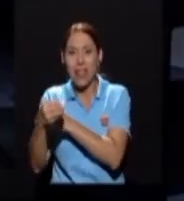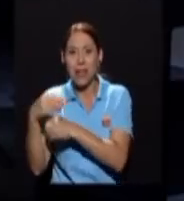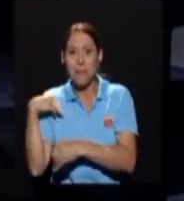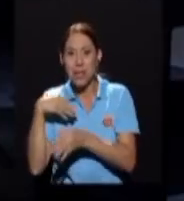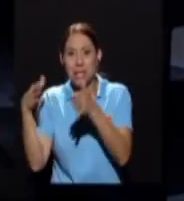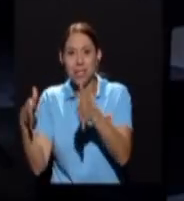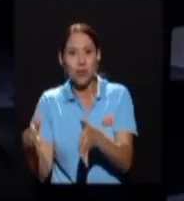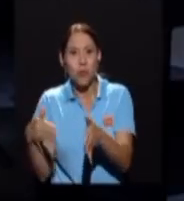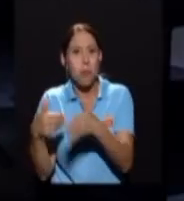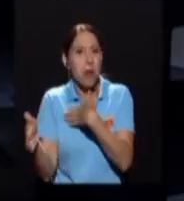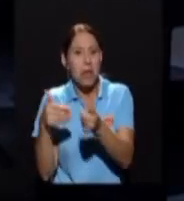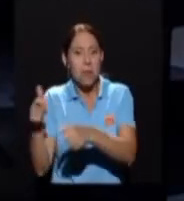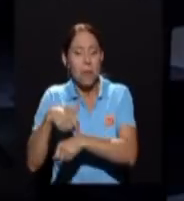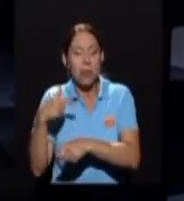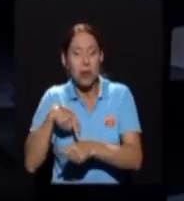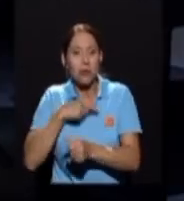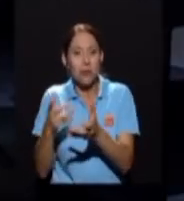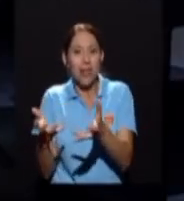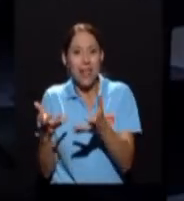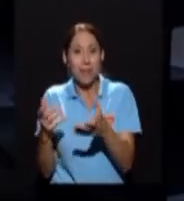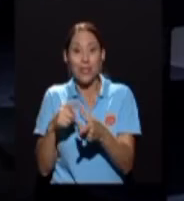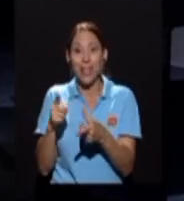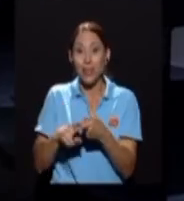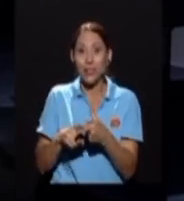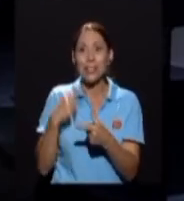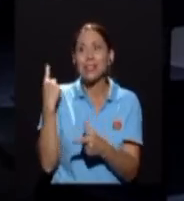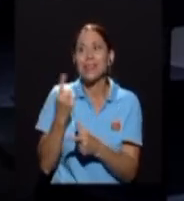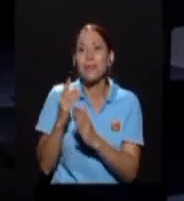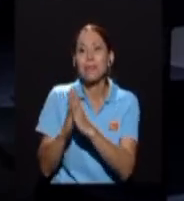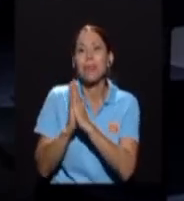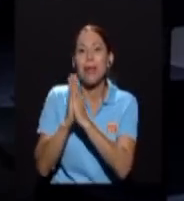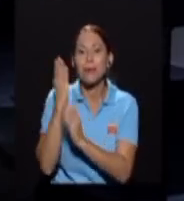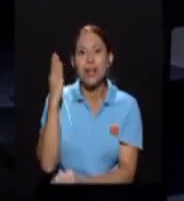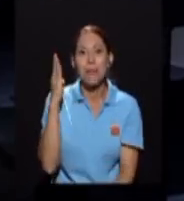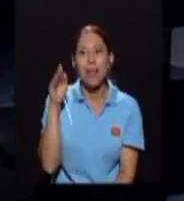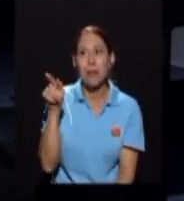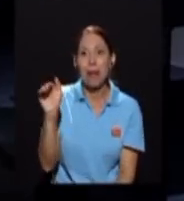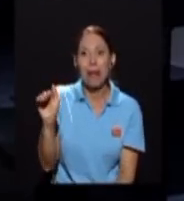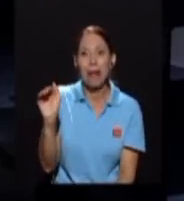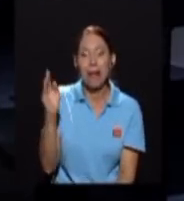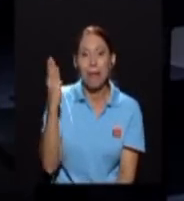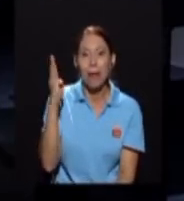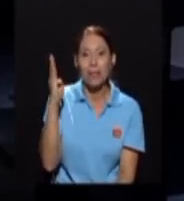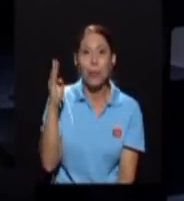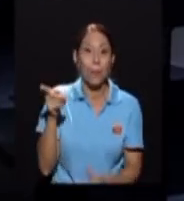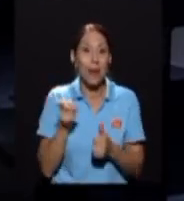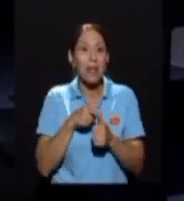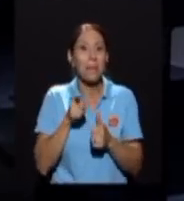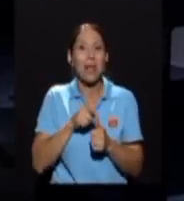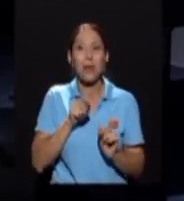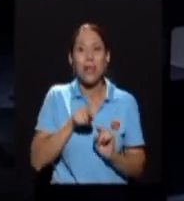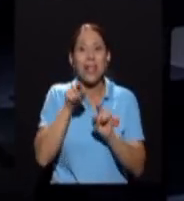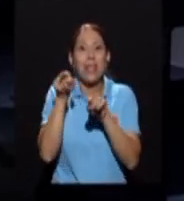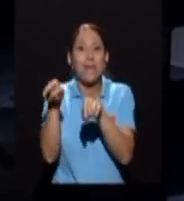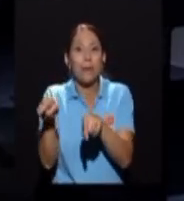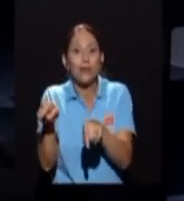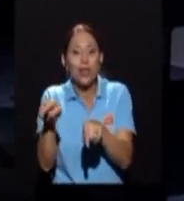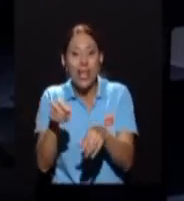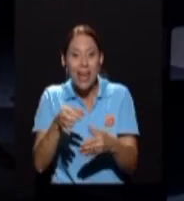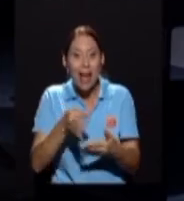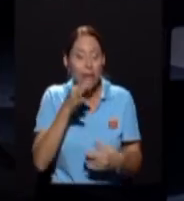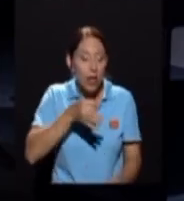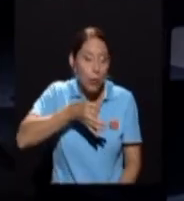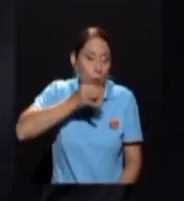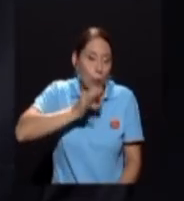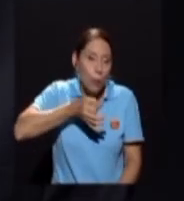nos va a contar una anécdota, porque siempre le pedíamos el baño, ¿verdad? Primero nos tomábamos todo el café que tenía para el ministro y nos comíamos